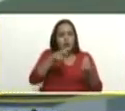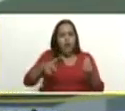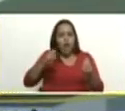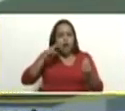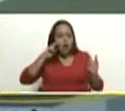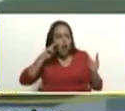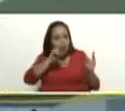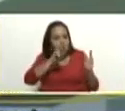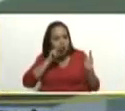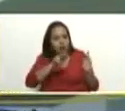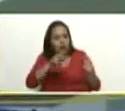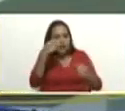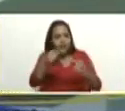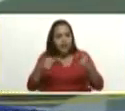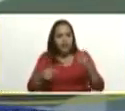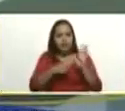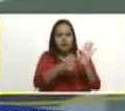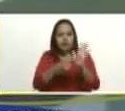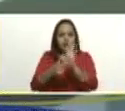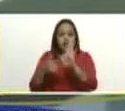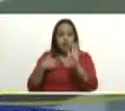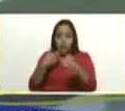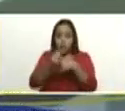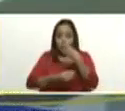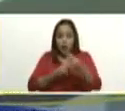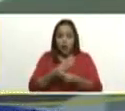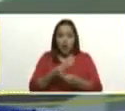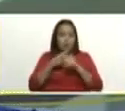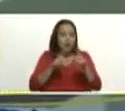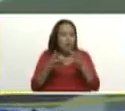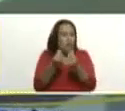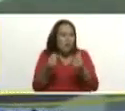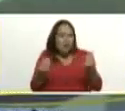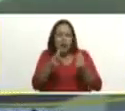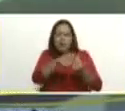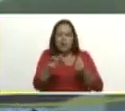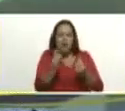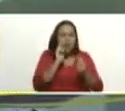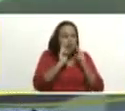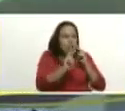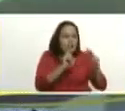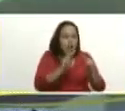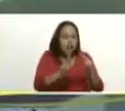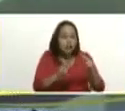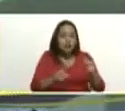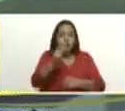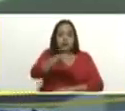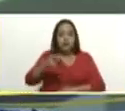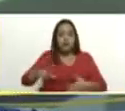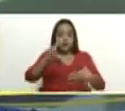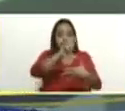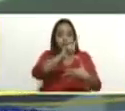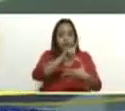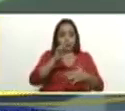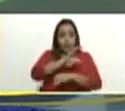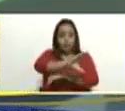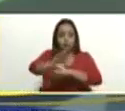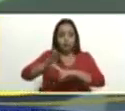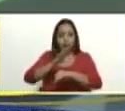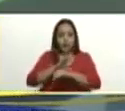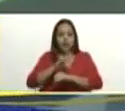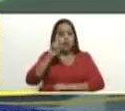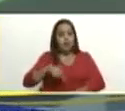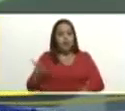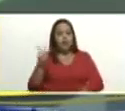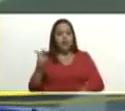ver estos programas y estas cosas que yo hago, pero miles de latinoamericanos, caribeños y de